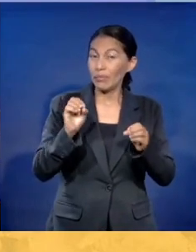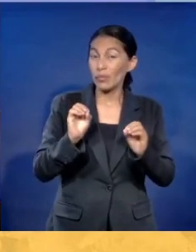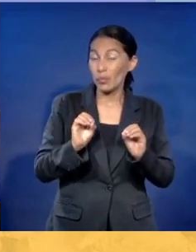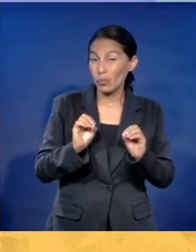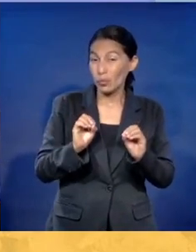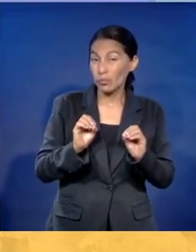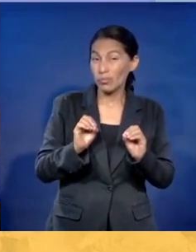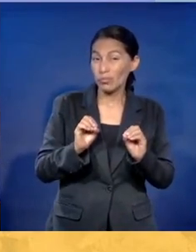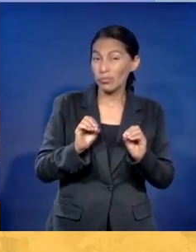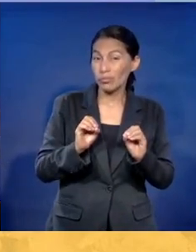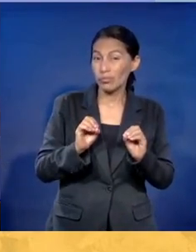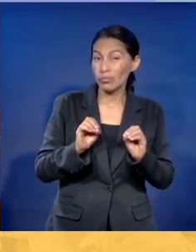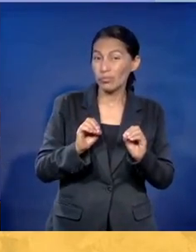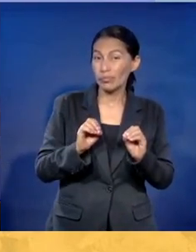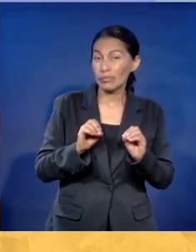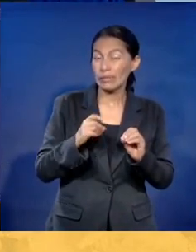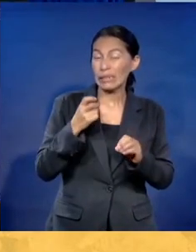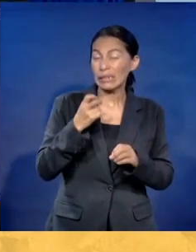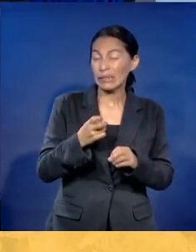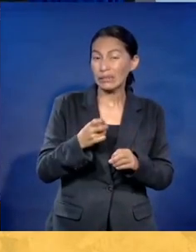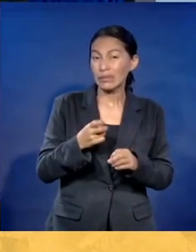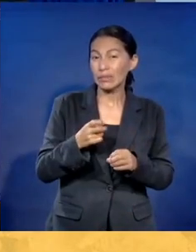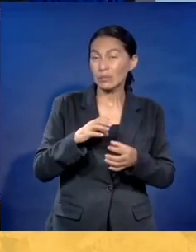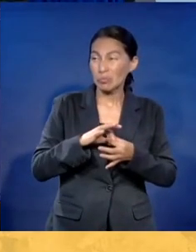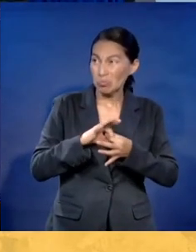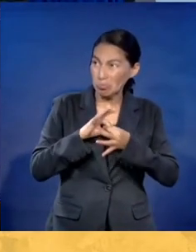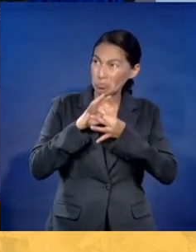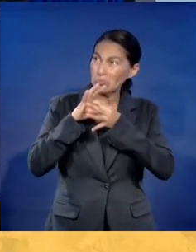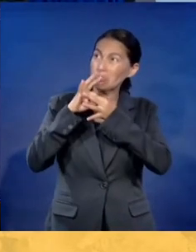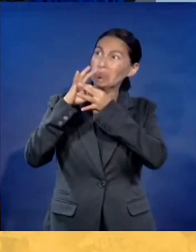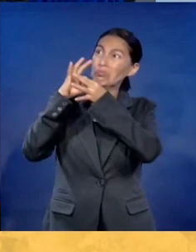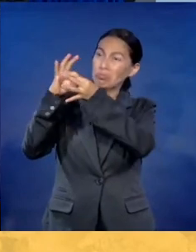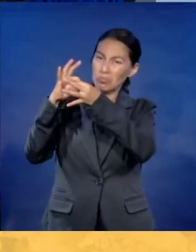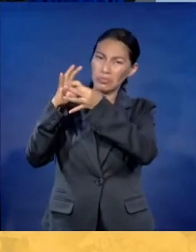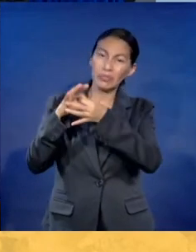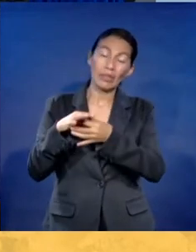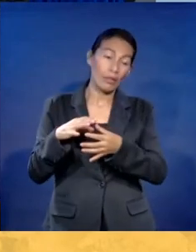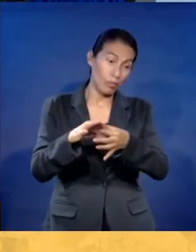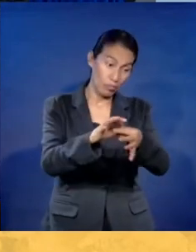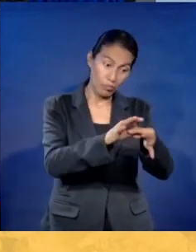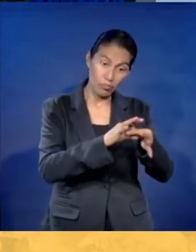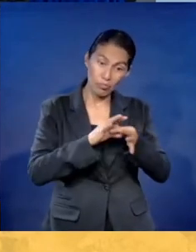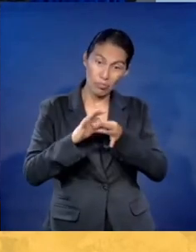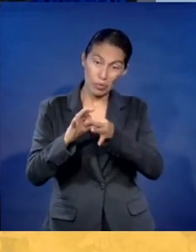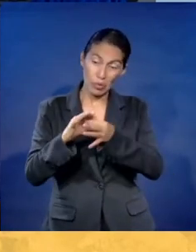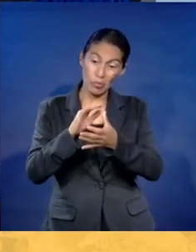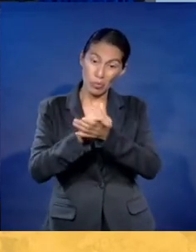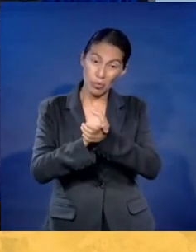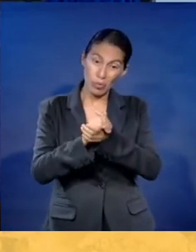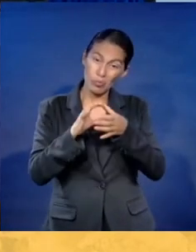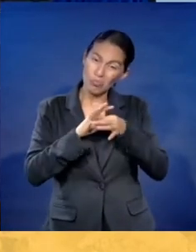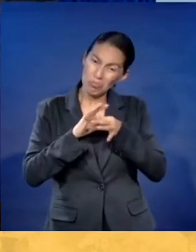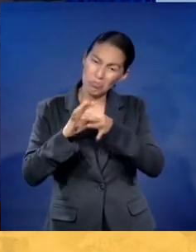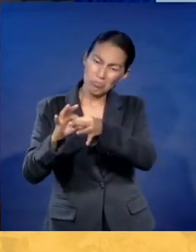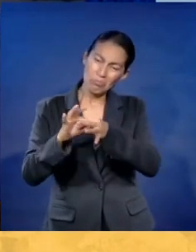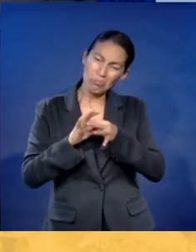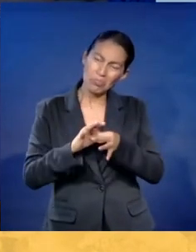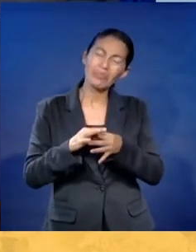pueden convertirse en nuestras mayores fortalezas para estar juntos hasta que la muerte nos separe